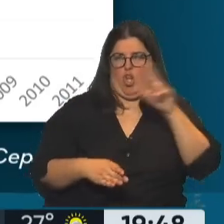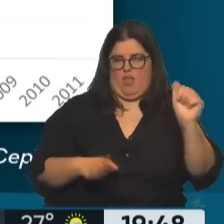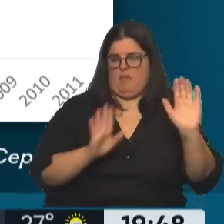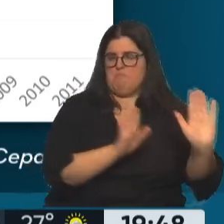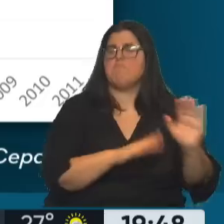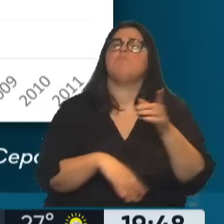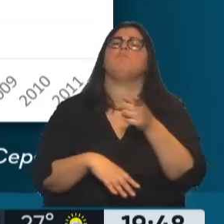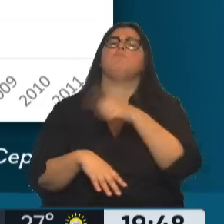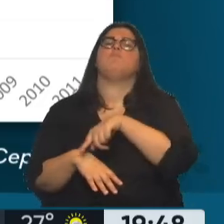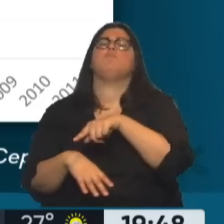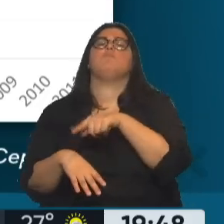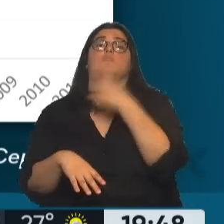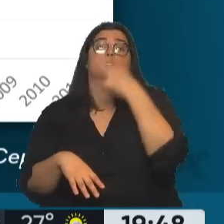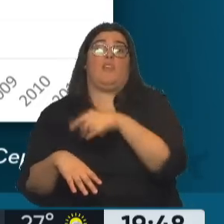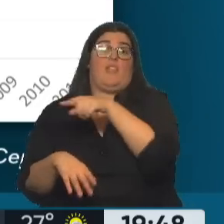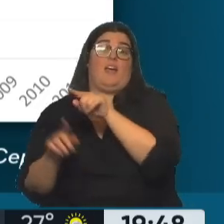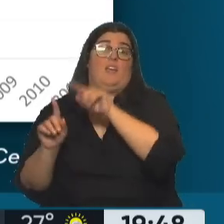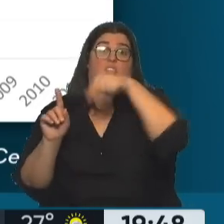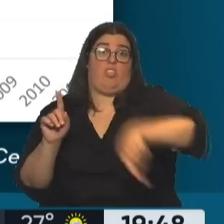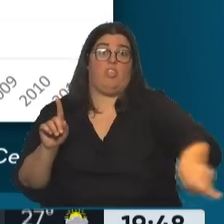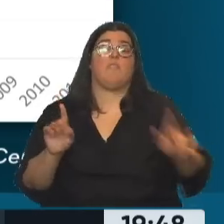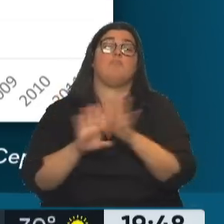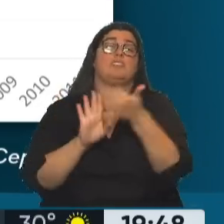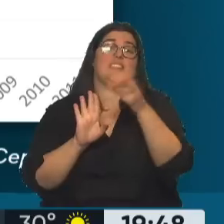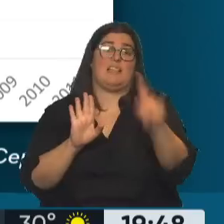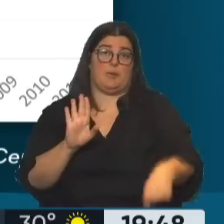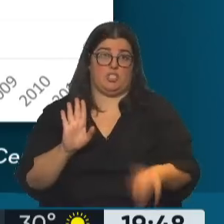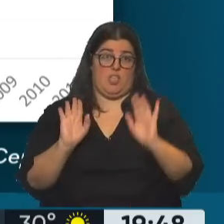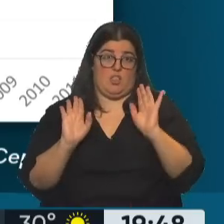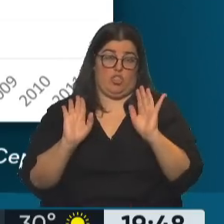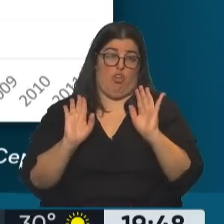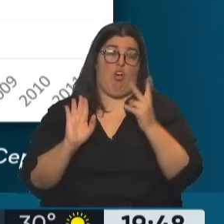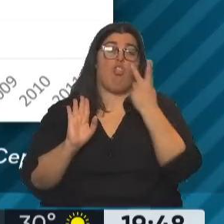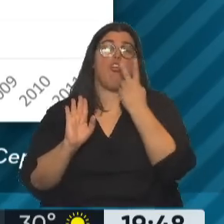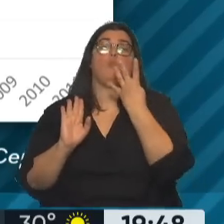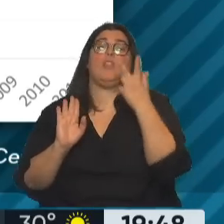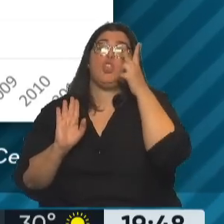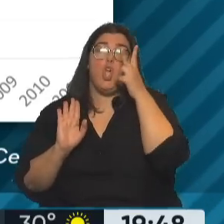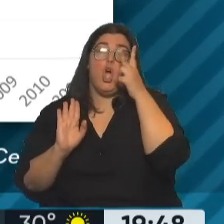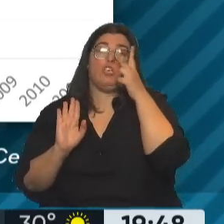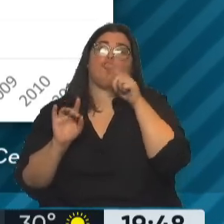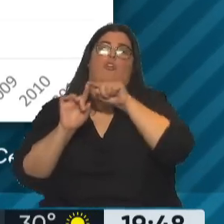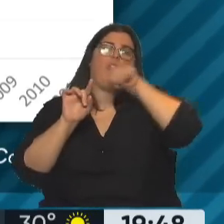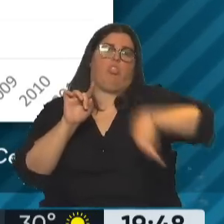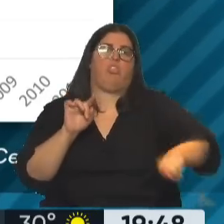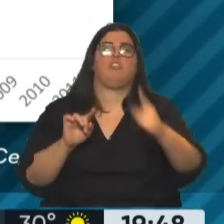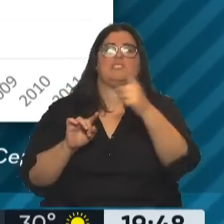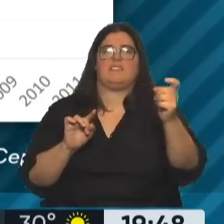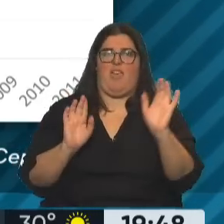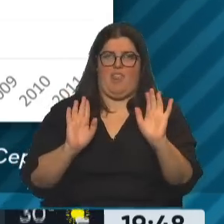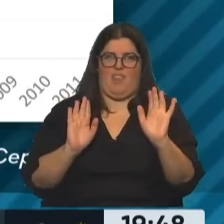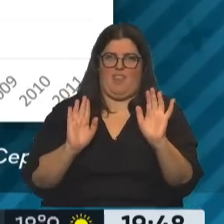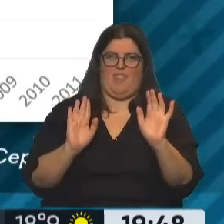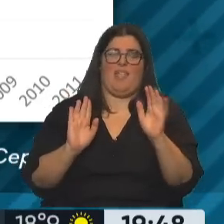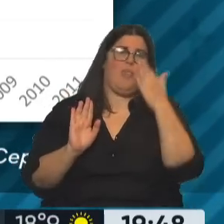es prácticamente de un, bueno, como decía antes, un 60%. ¿no? Ese 248 baja a 100. ¿No? Y después aumenta. Claro,